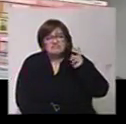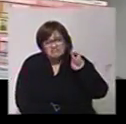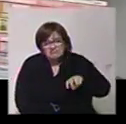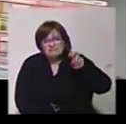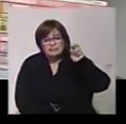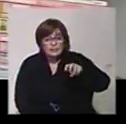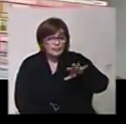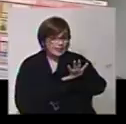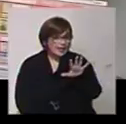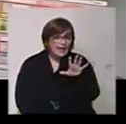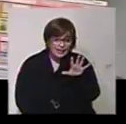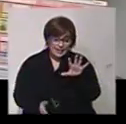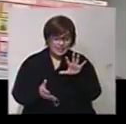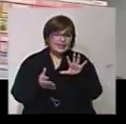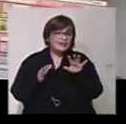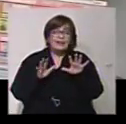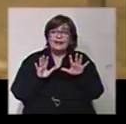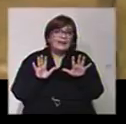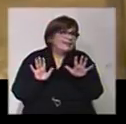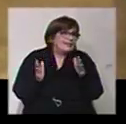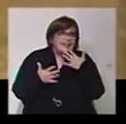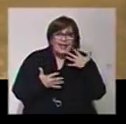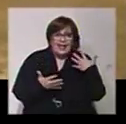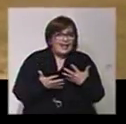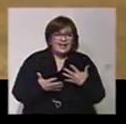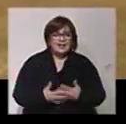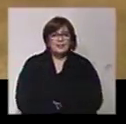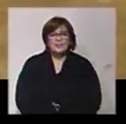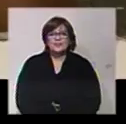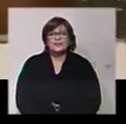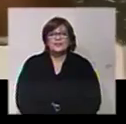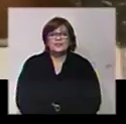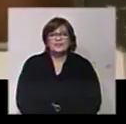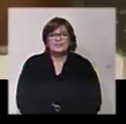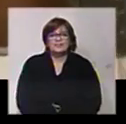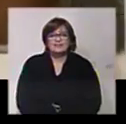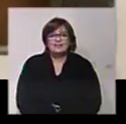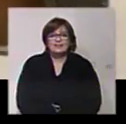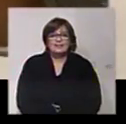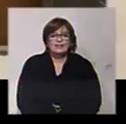Nada, fue un momento así como buenísimo. Let's ride.